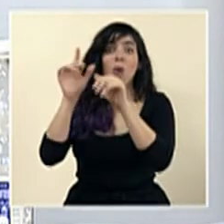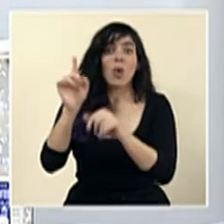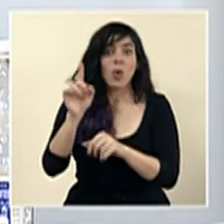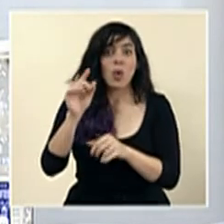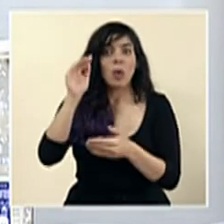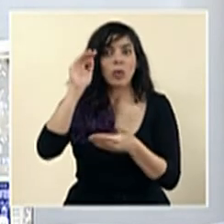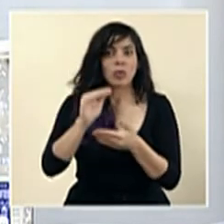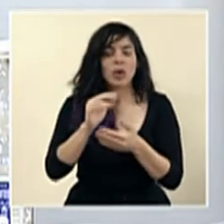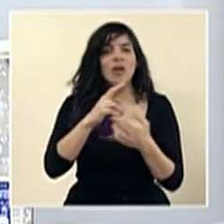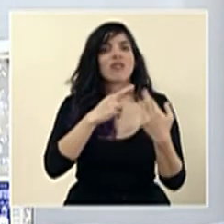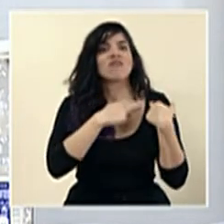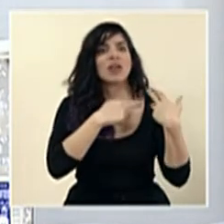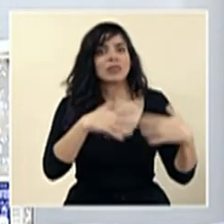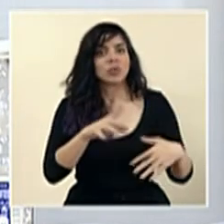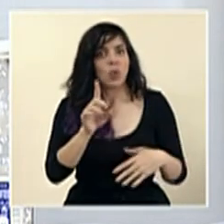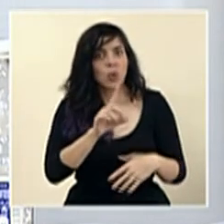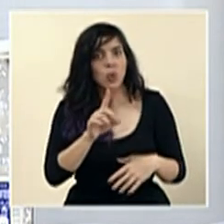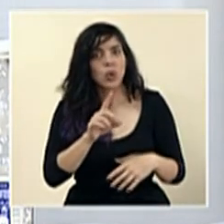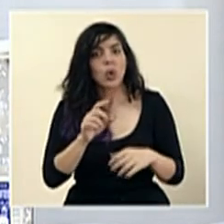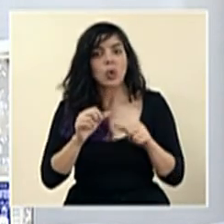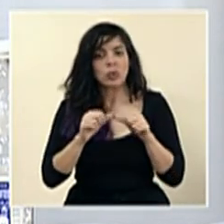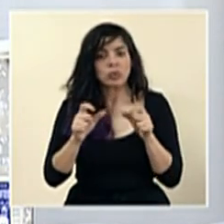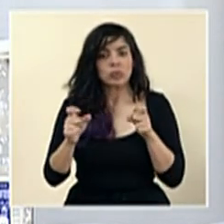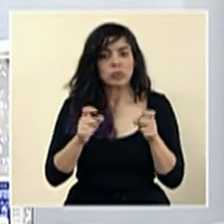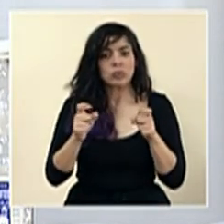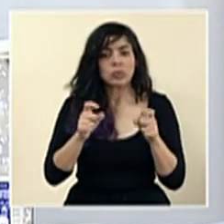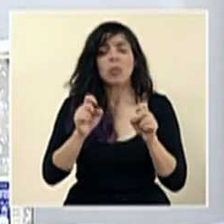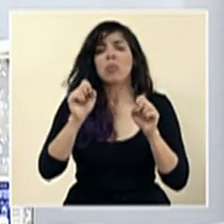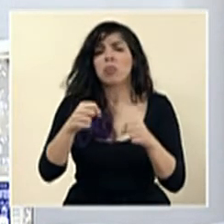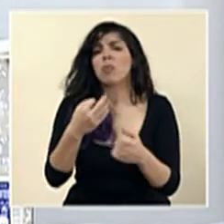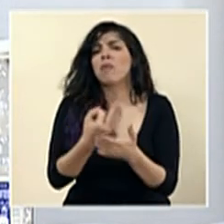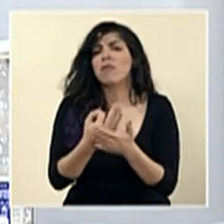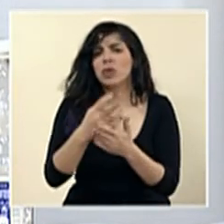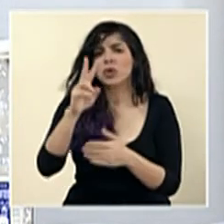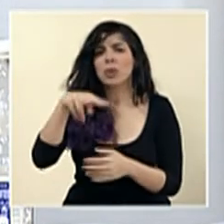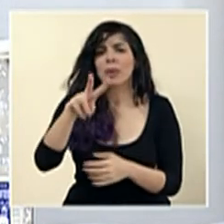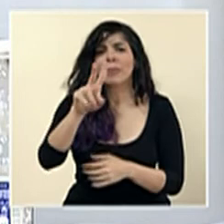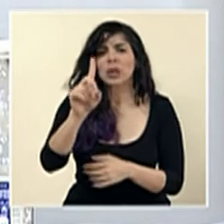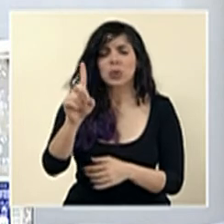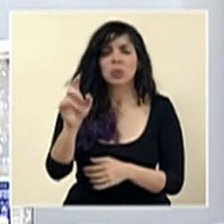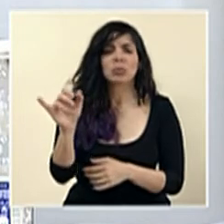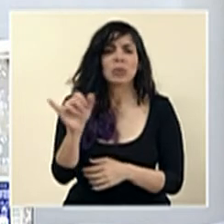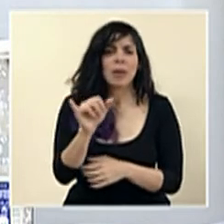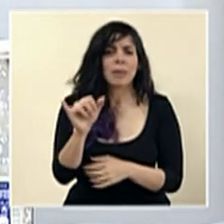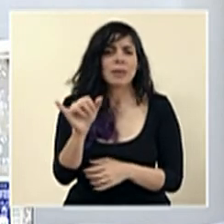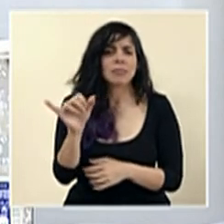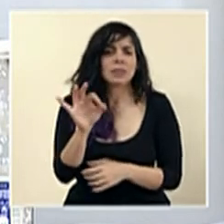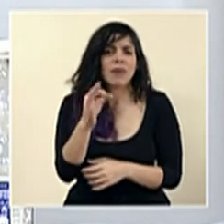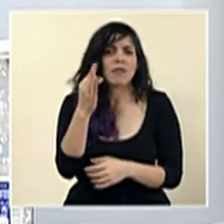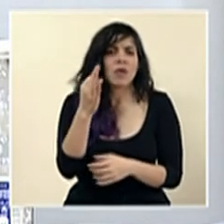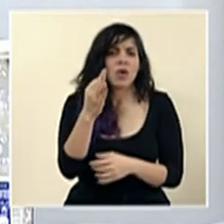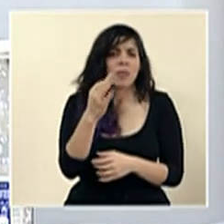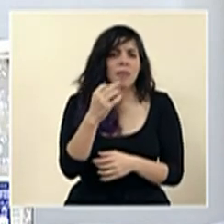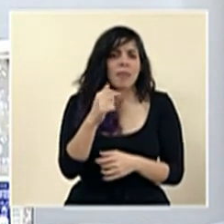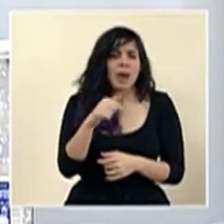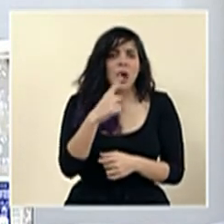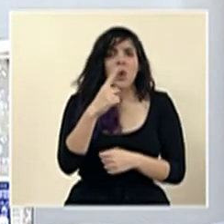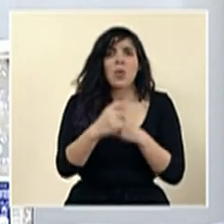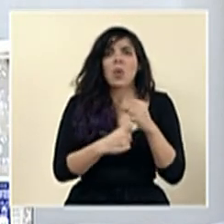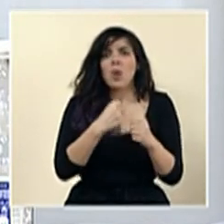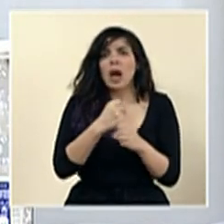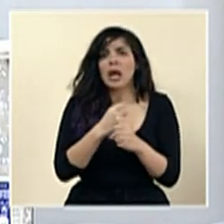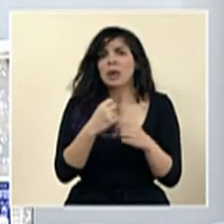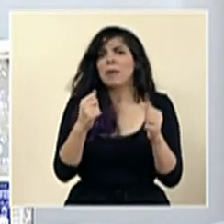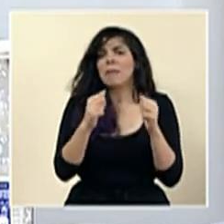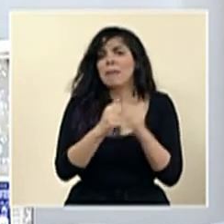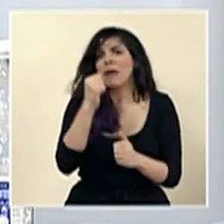seamos irresponsables, vamos a poder financiar el 2021 de la misma manera que hicimos un año que es evidentemente